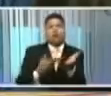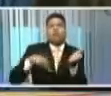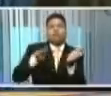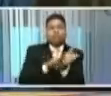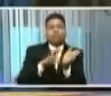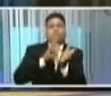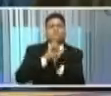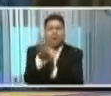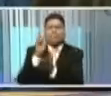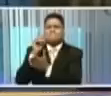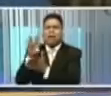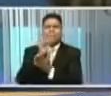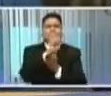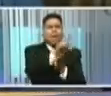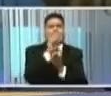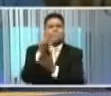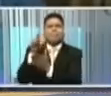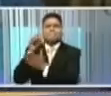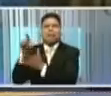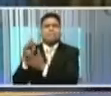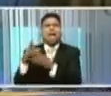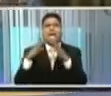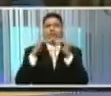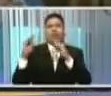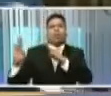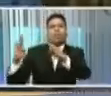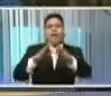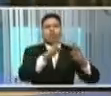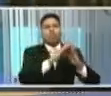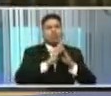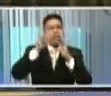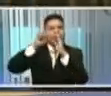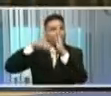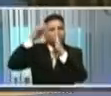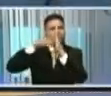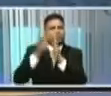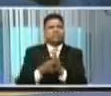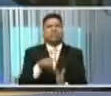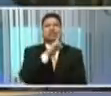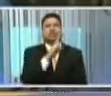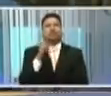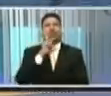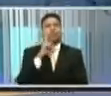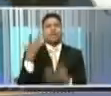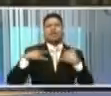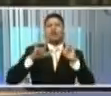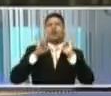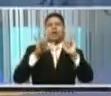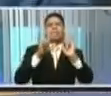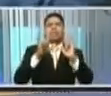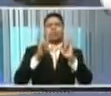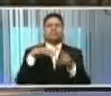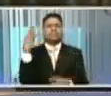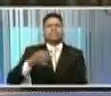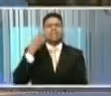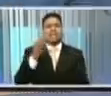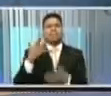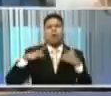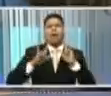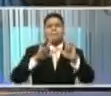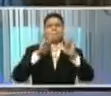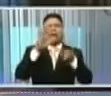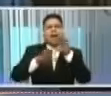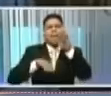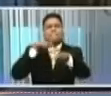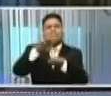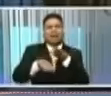multiplicarlo en todas las comunidades y en todo el país. Se llama Con Amor Seguimos la Marcha. Que